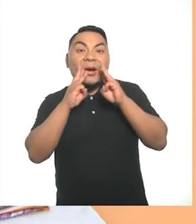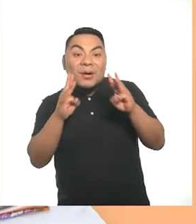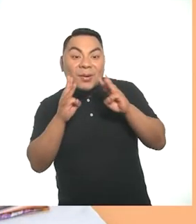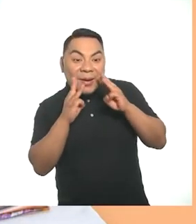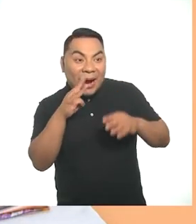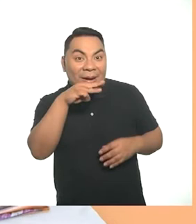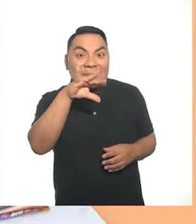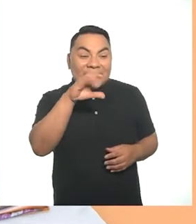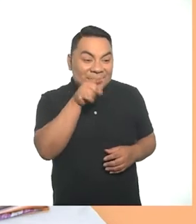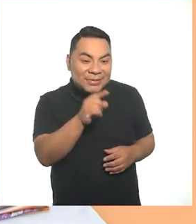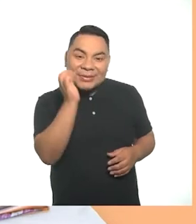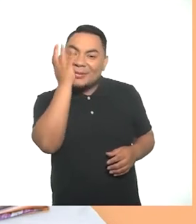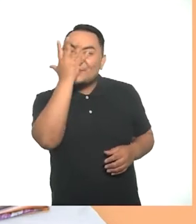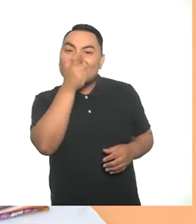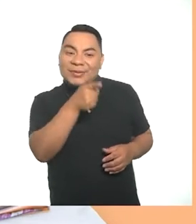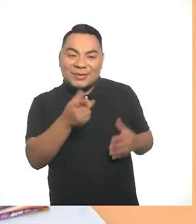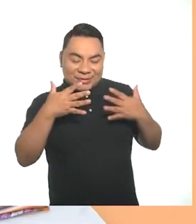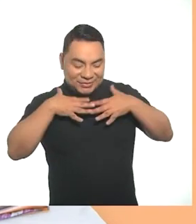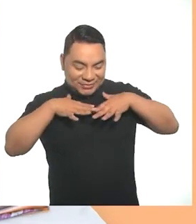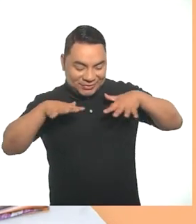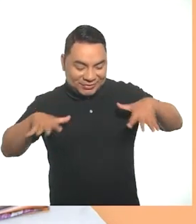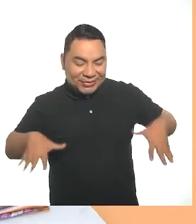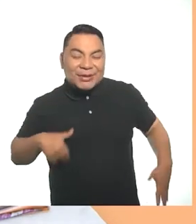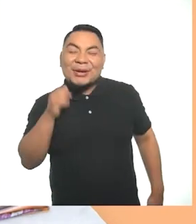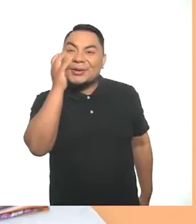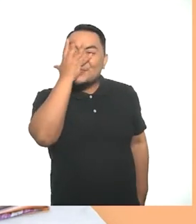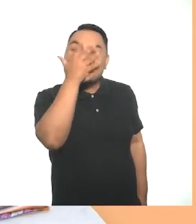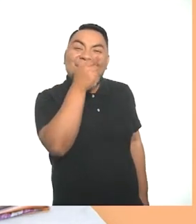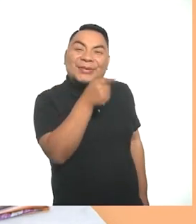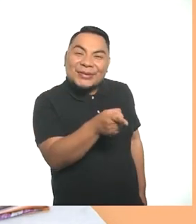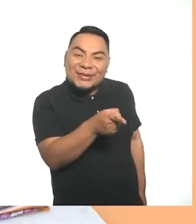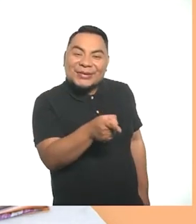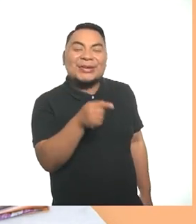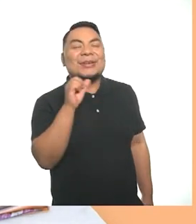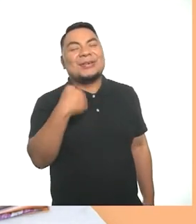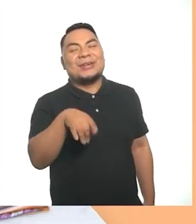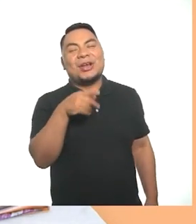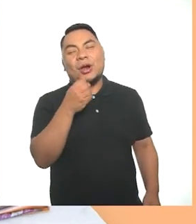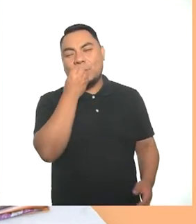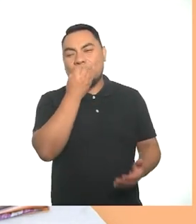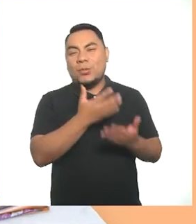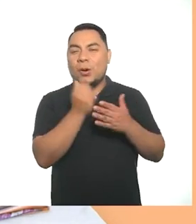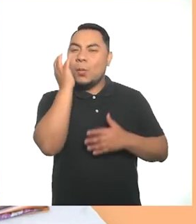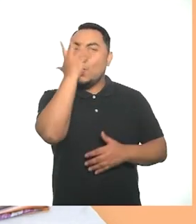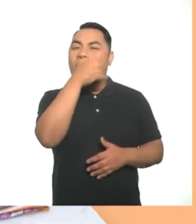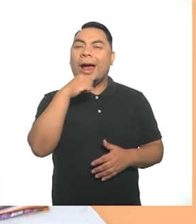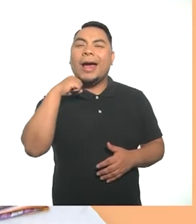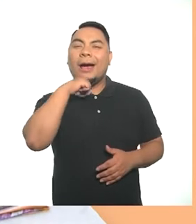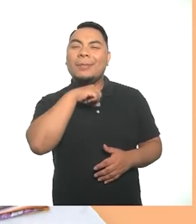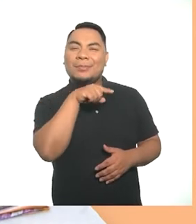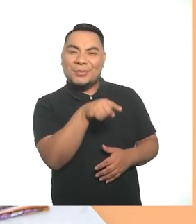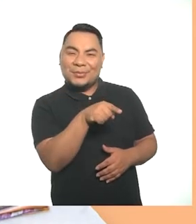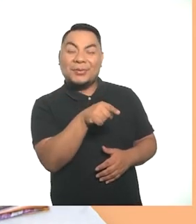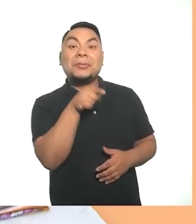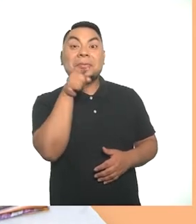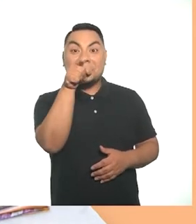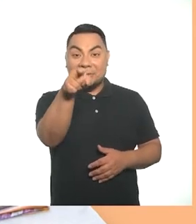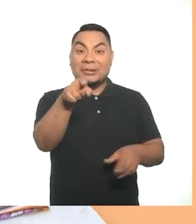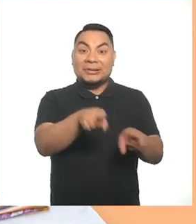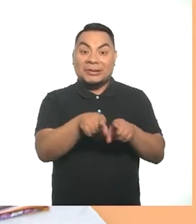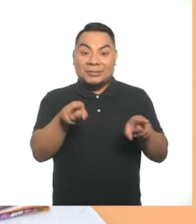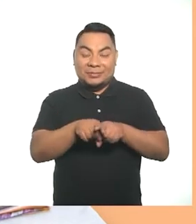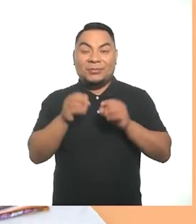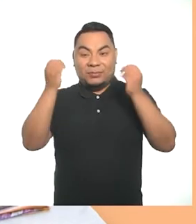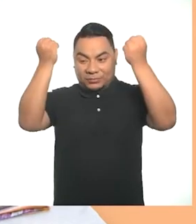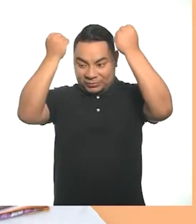¡Wow, Memo! ¡Qué bonito te queda tu yigya! ¡Te ves muy guapo! Ustedes